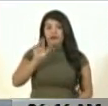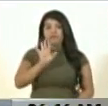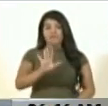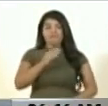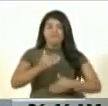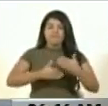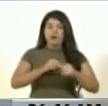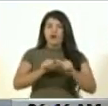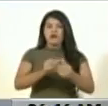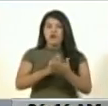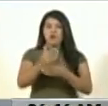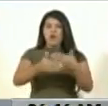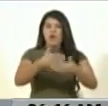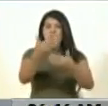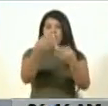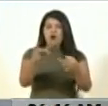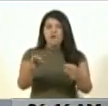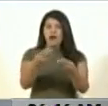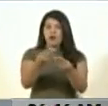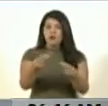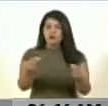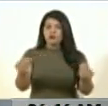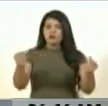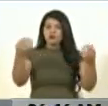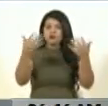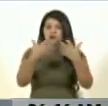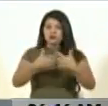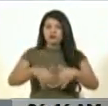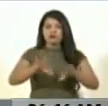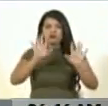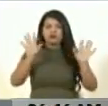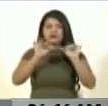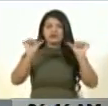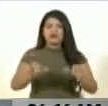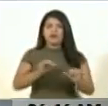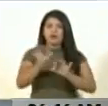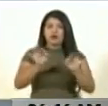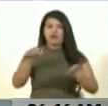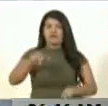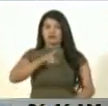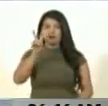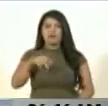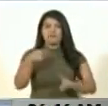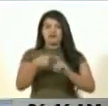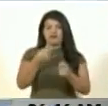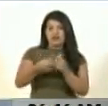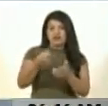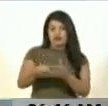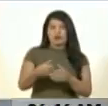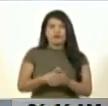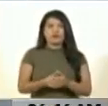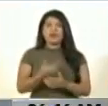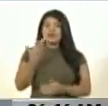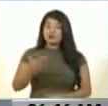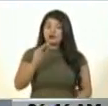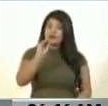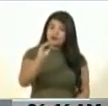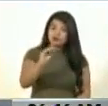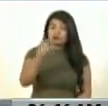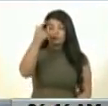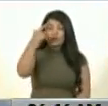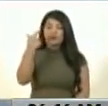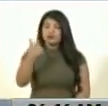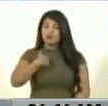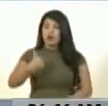de normalización del sistema monetario en Venezuela y sistema financiero. Es importante destacar,